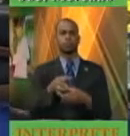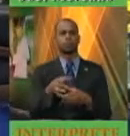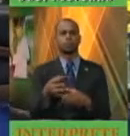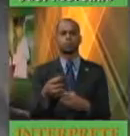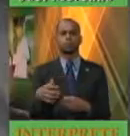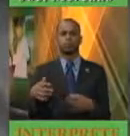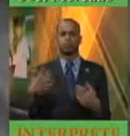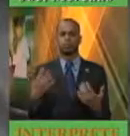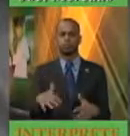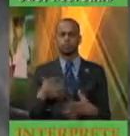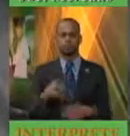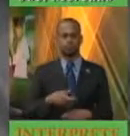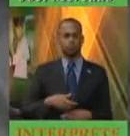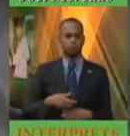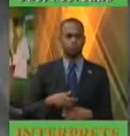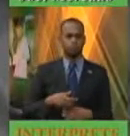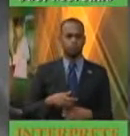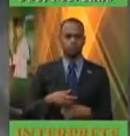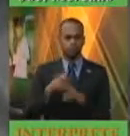y municipales, alcaldes,